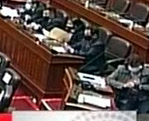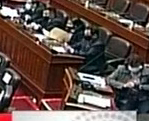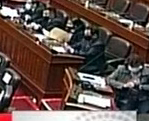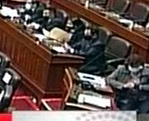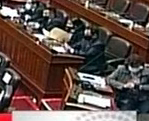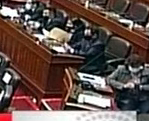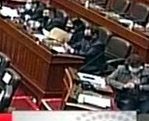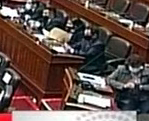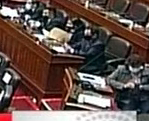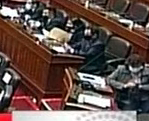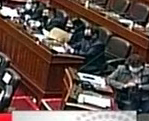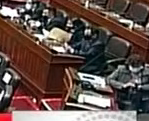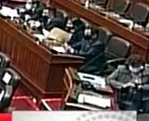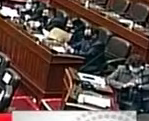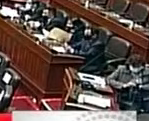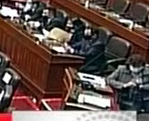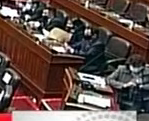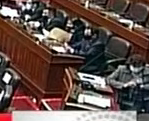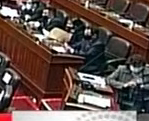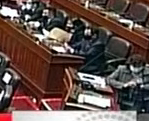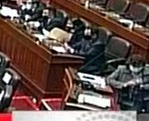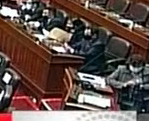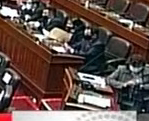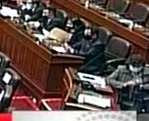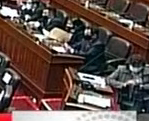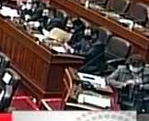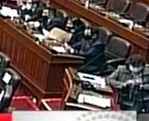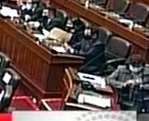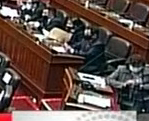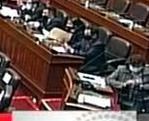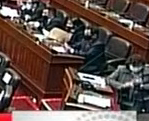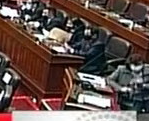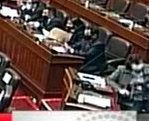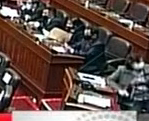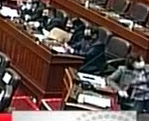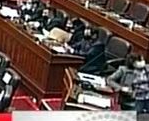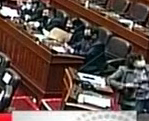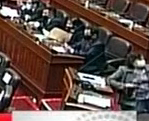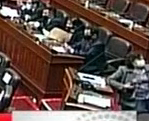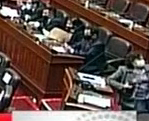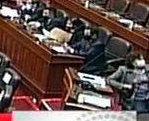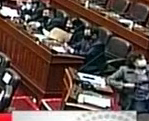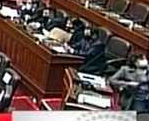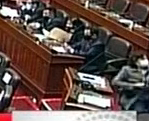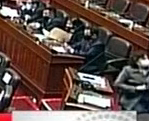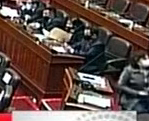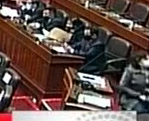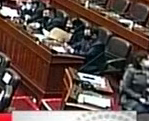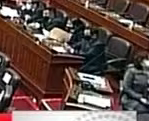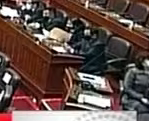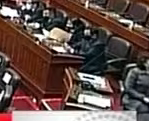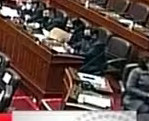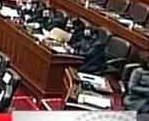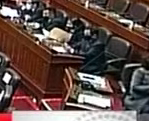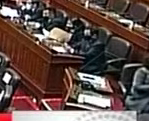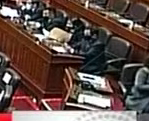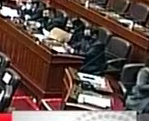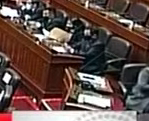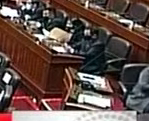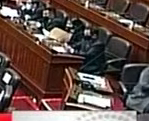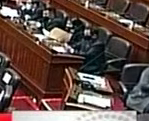este entregable, ¿no?, de la versión completa de lo que el día de hoy la titular de la PCM, Mirta